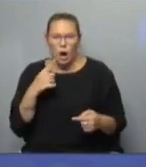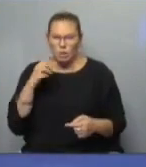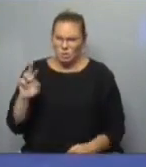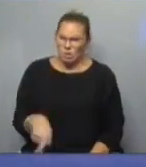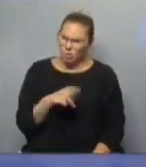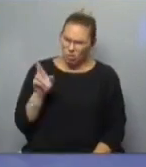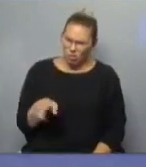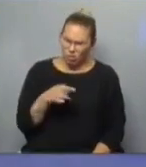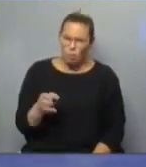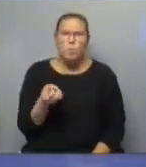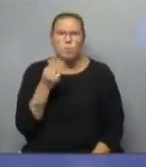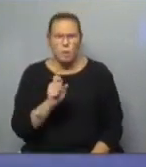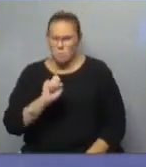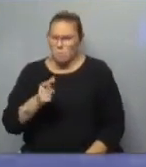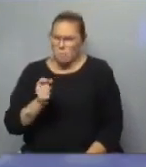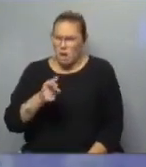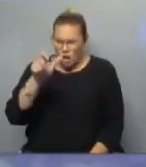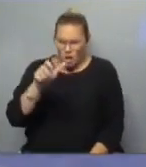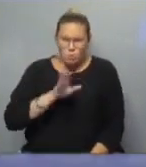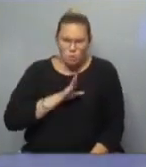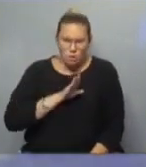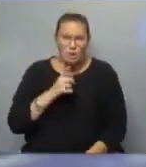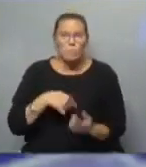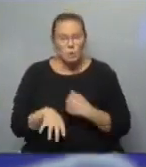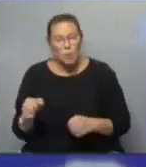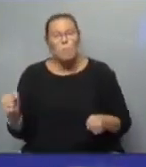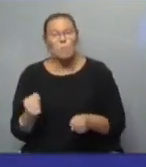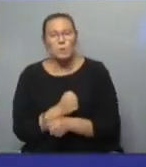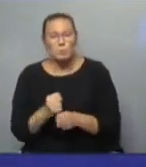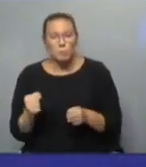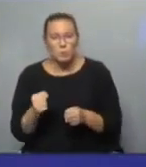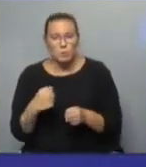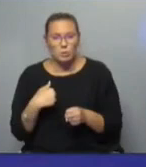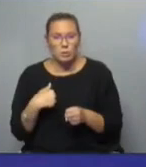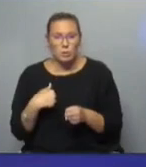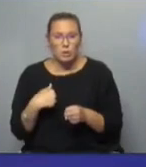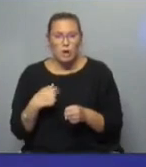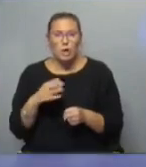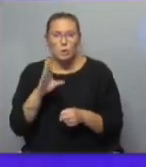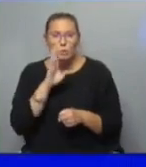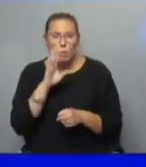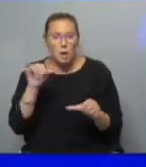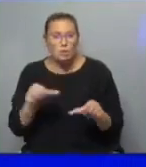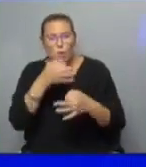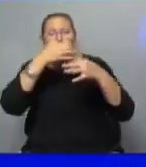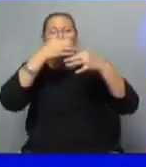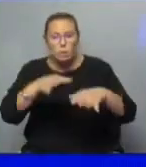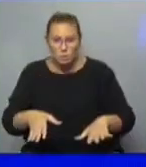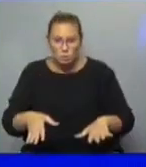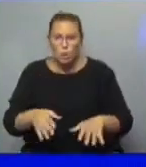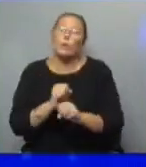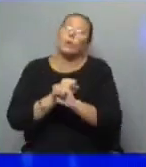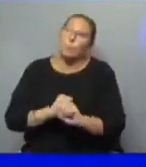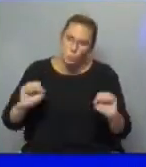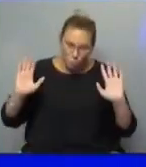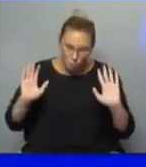raro, por qué, qué mala mujer. Pero tenés el premio de que su madre hizo lo que quiso y, o lo que